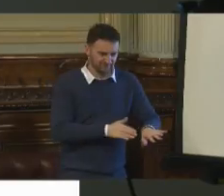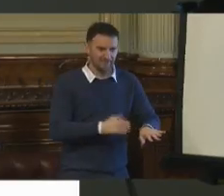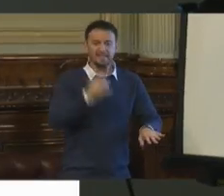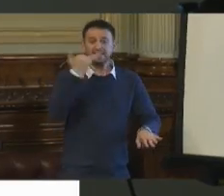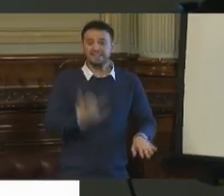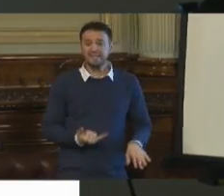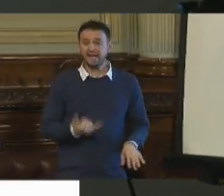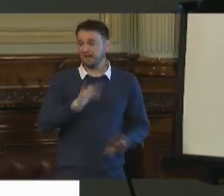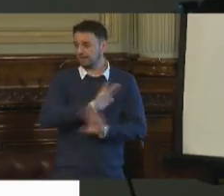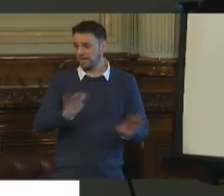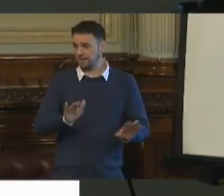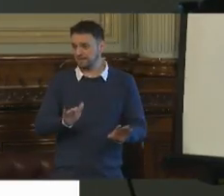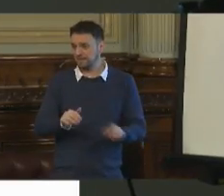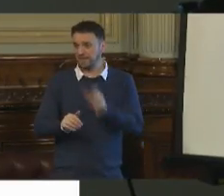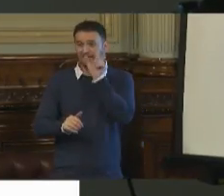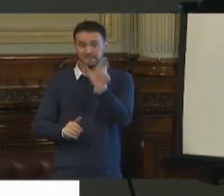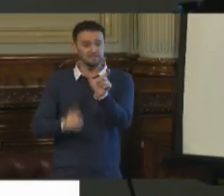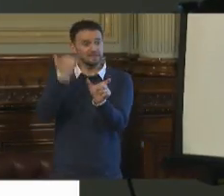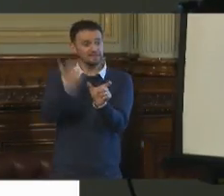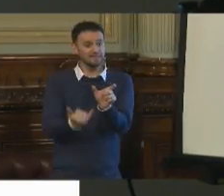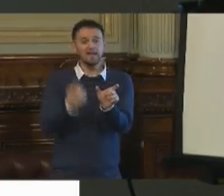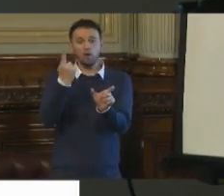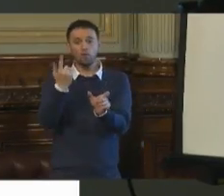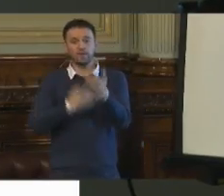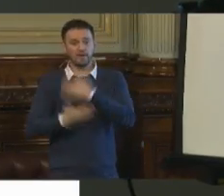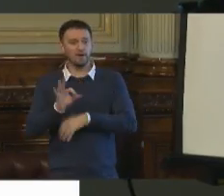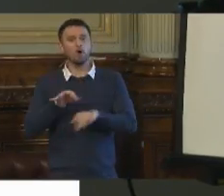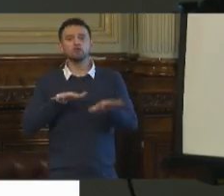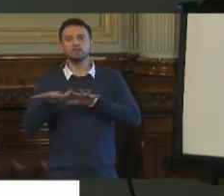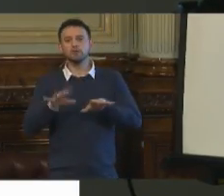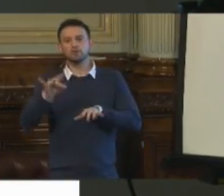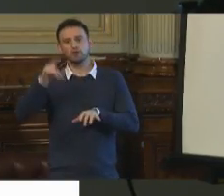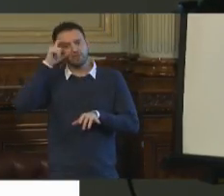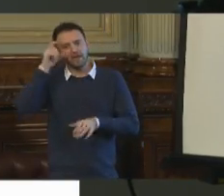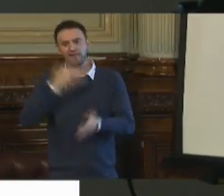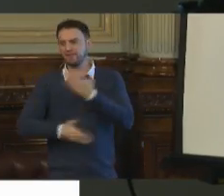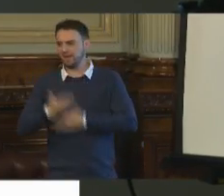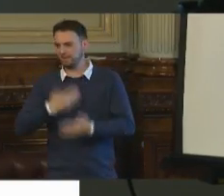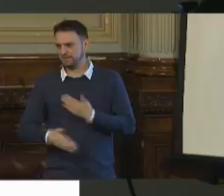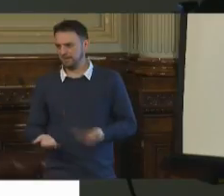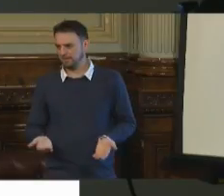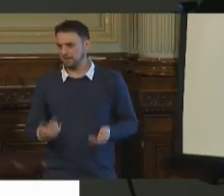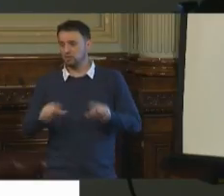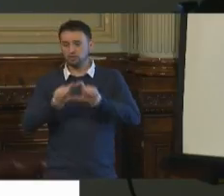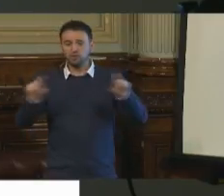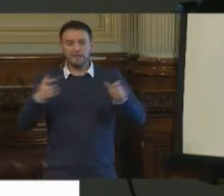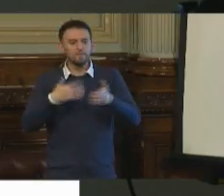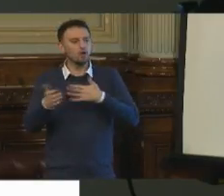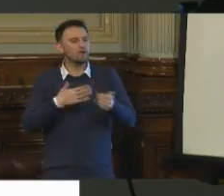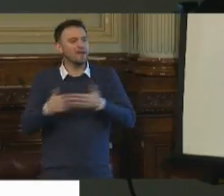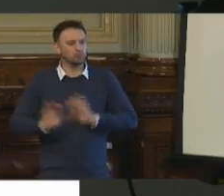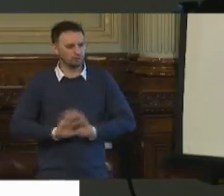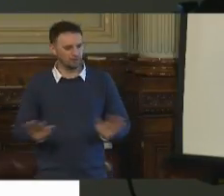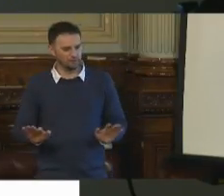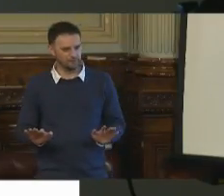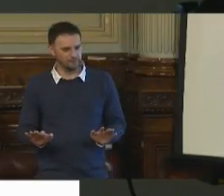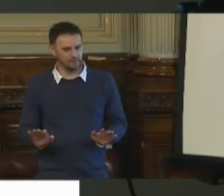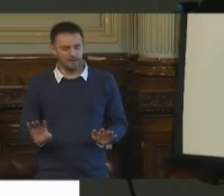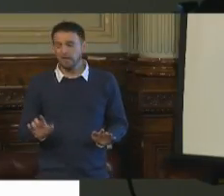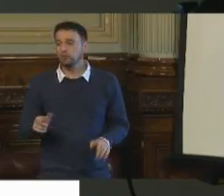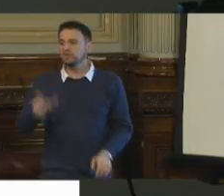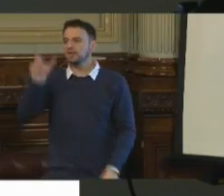tiene una discapacidad tiene está en una situación de discapacidad porque son términos neutros desde lo subjetivo